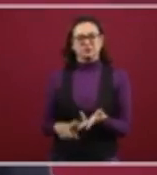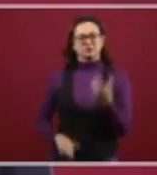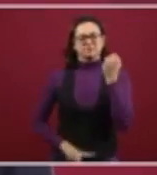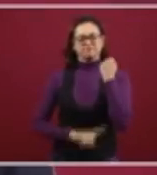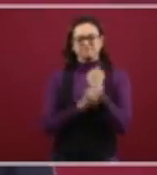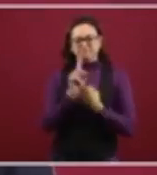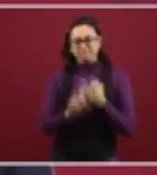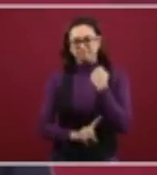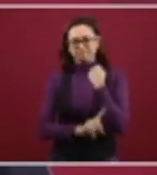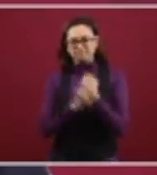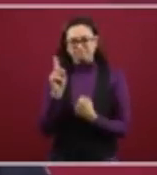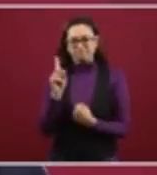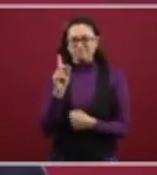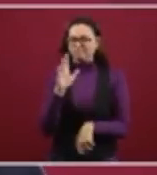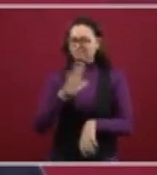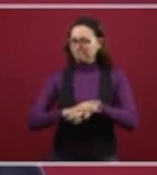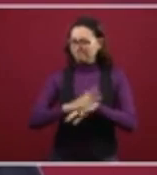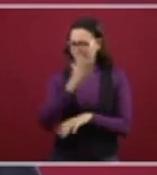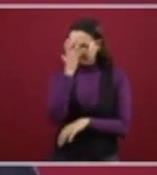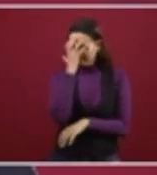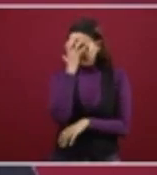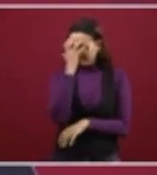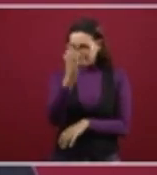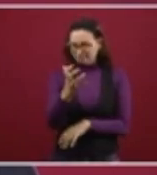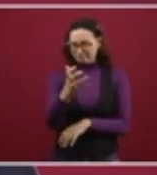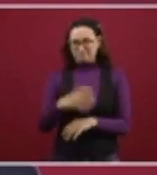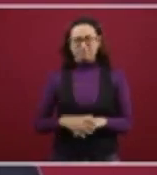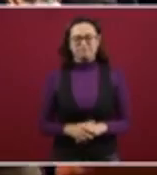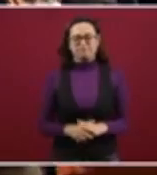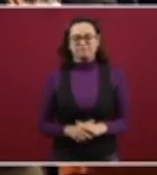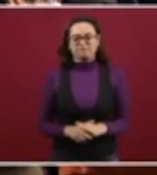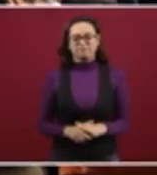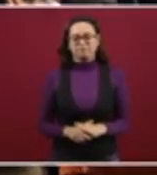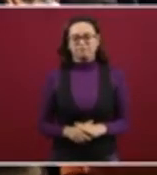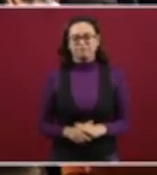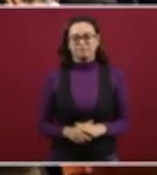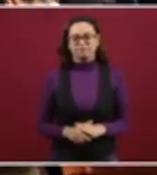problemas muy serios de